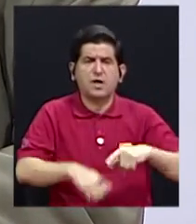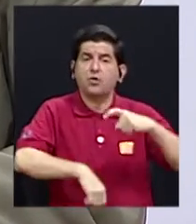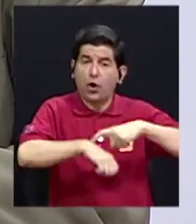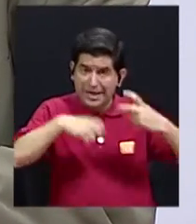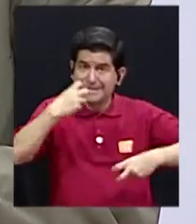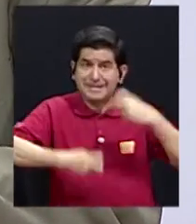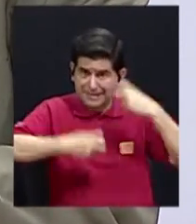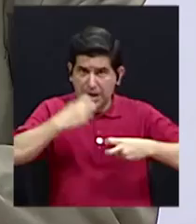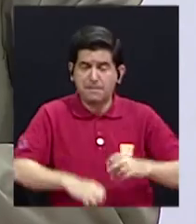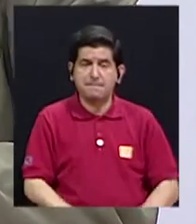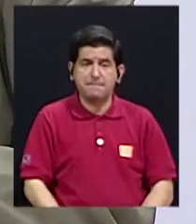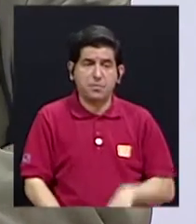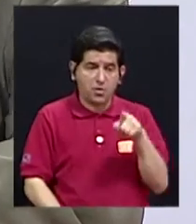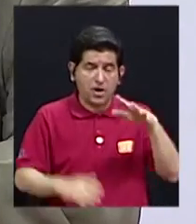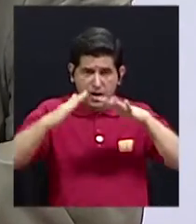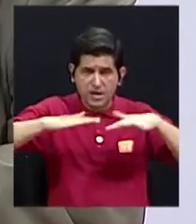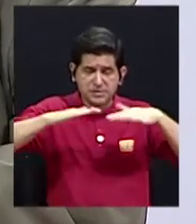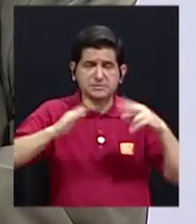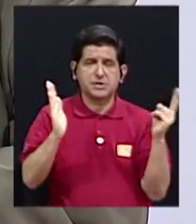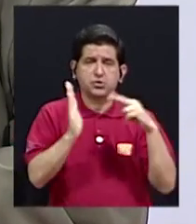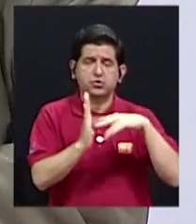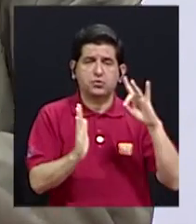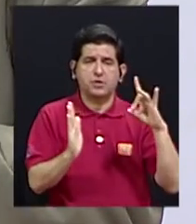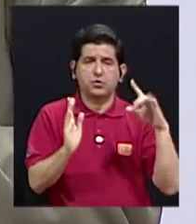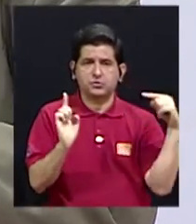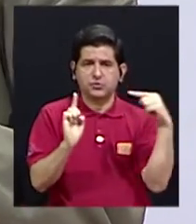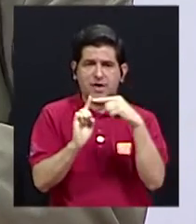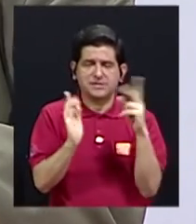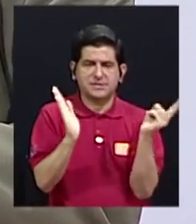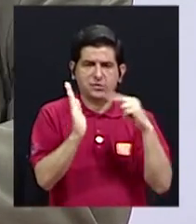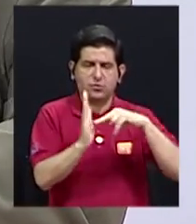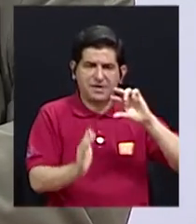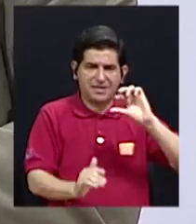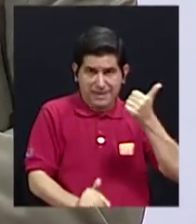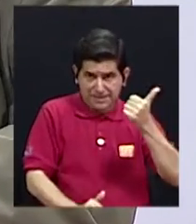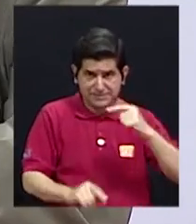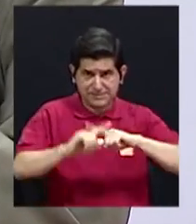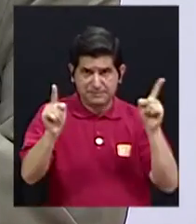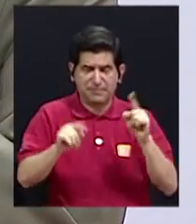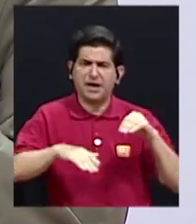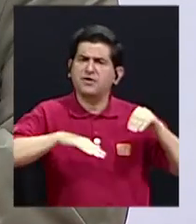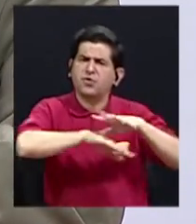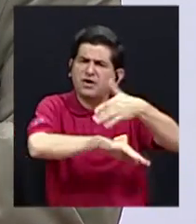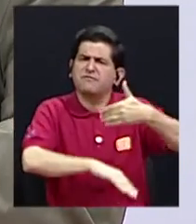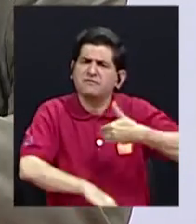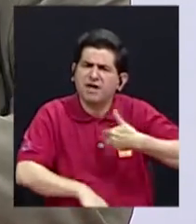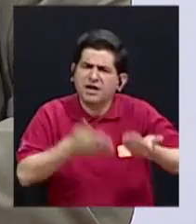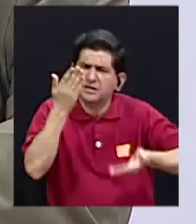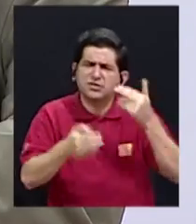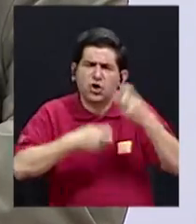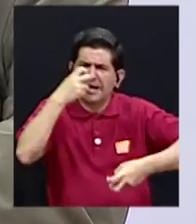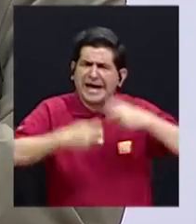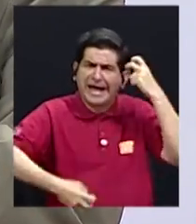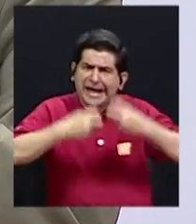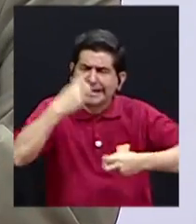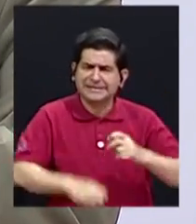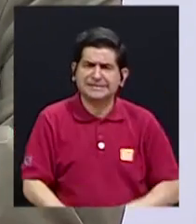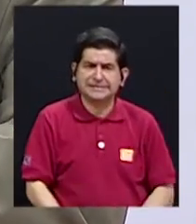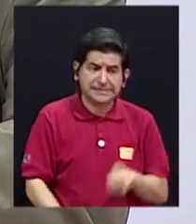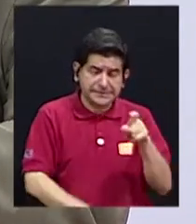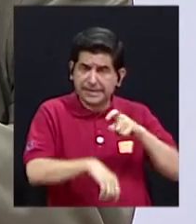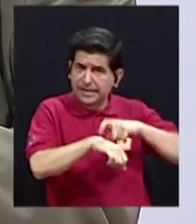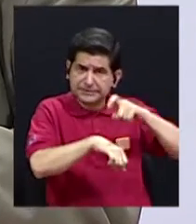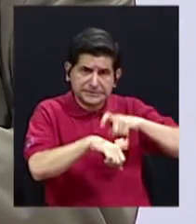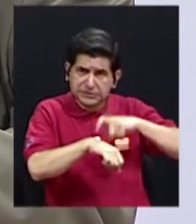crisis como éste del 2008 y el 2010 pero aún así hubo algún efecto de la crisis de este